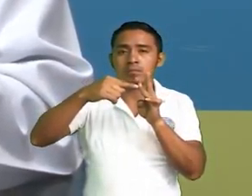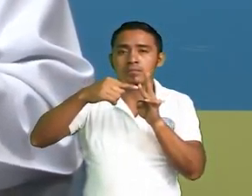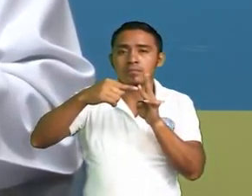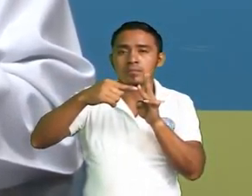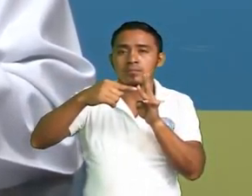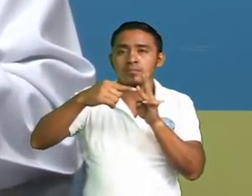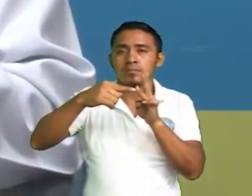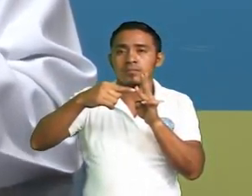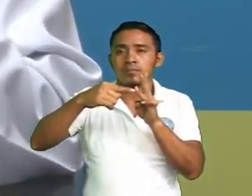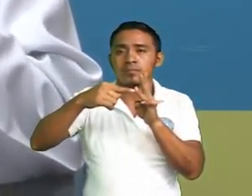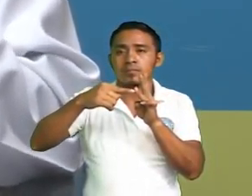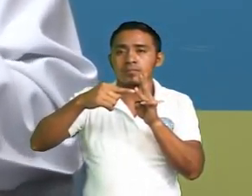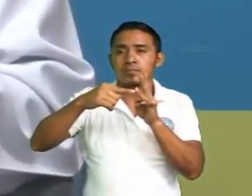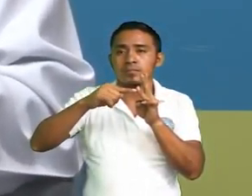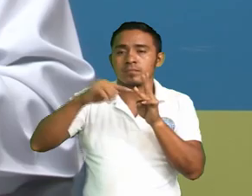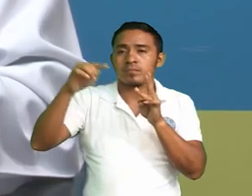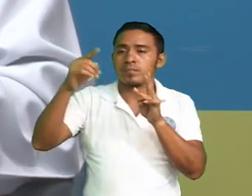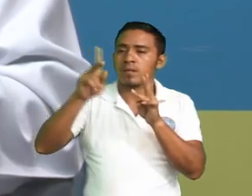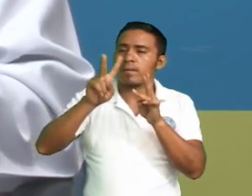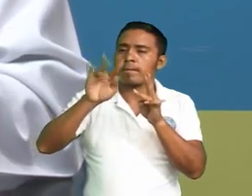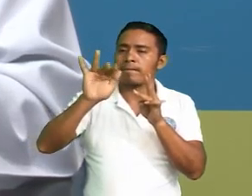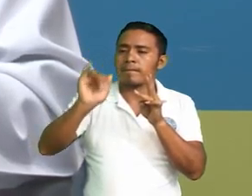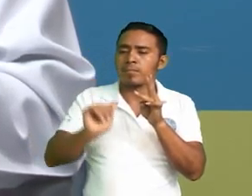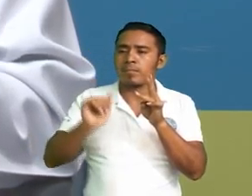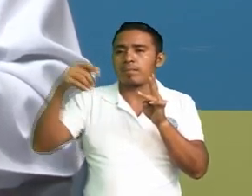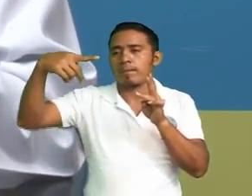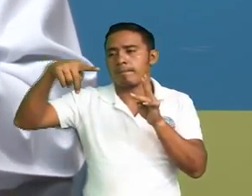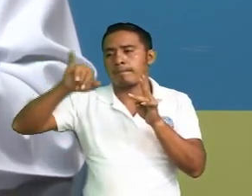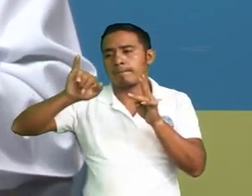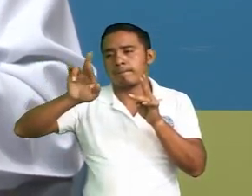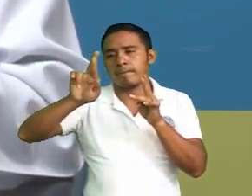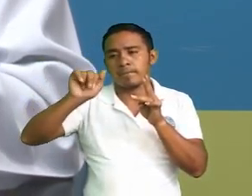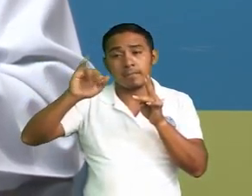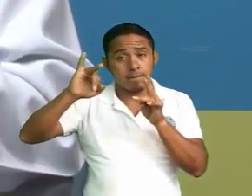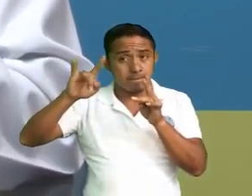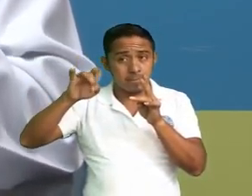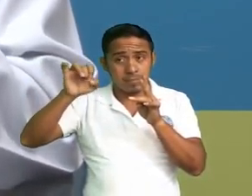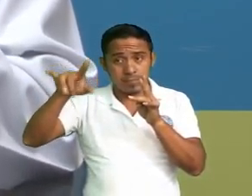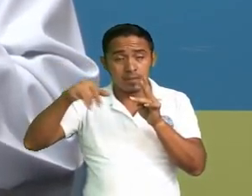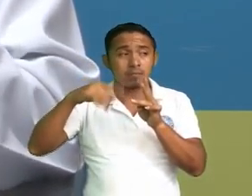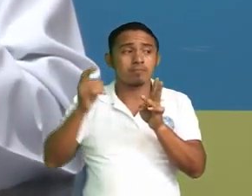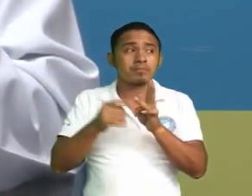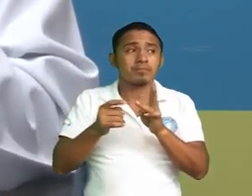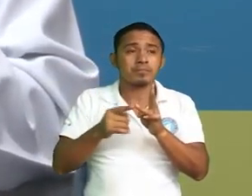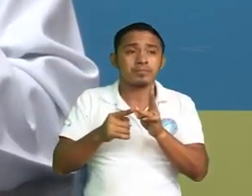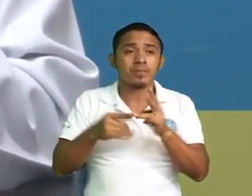es la vía piramidal, ¿ves? Entonces, esto,